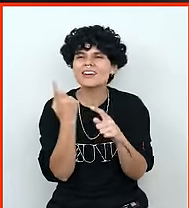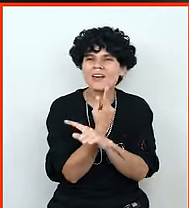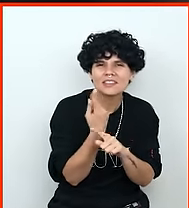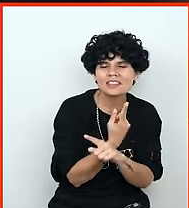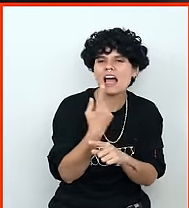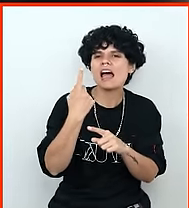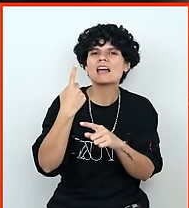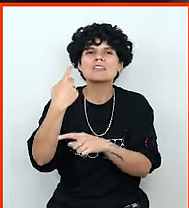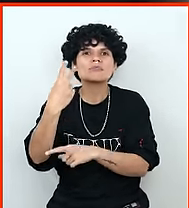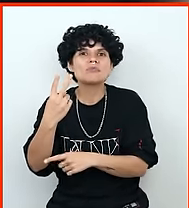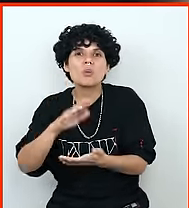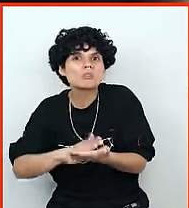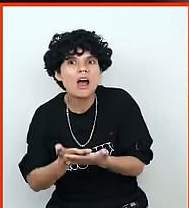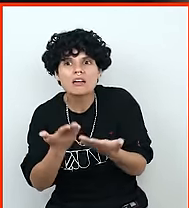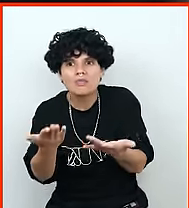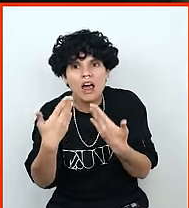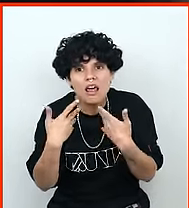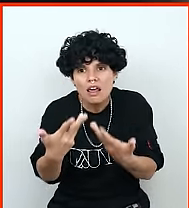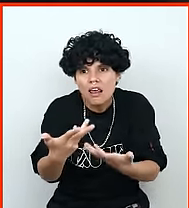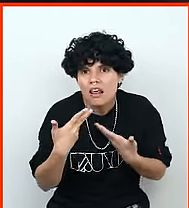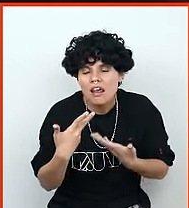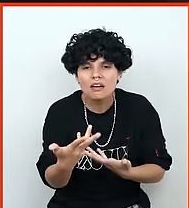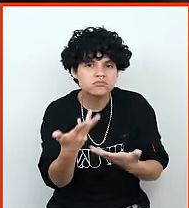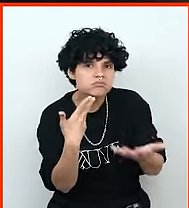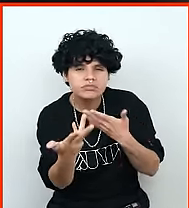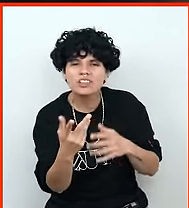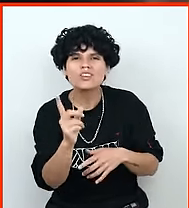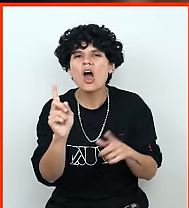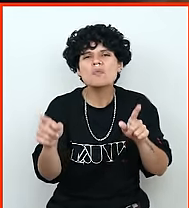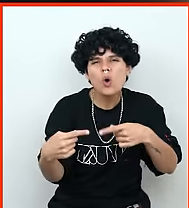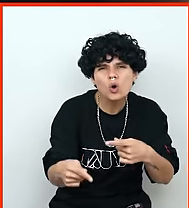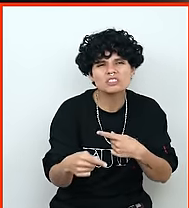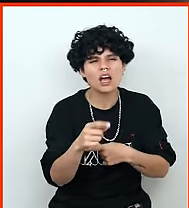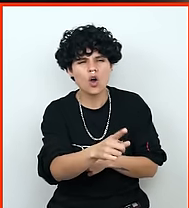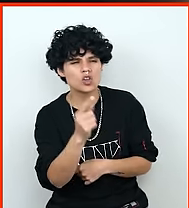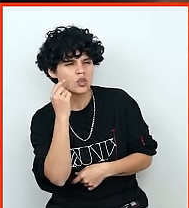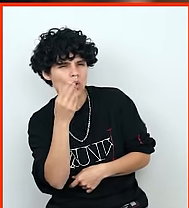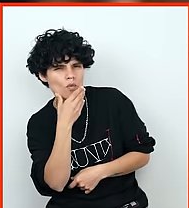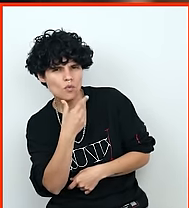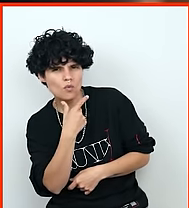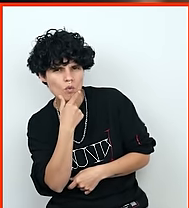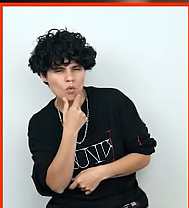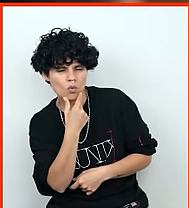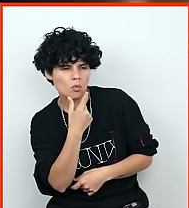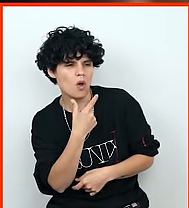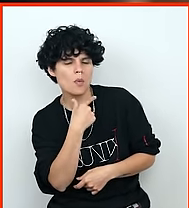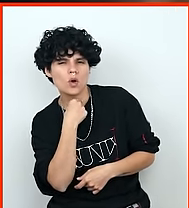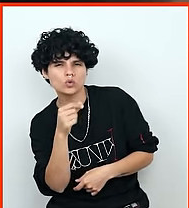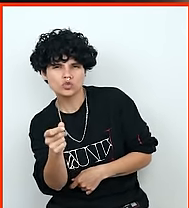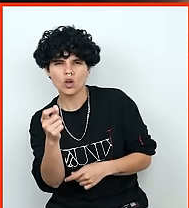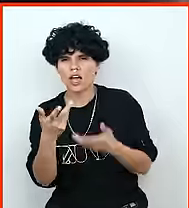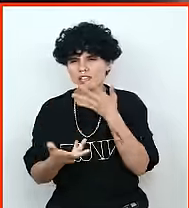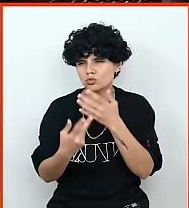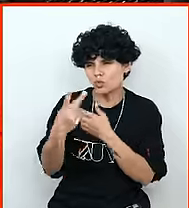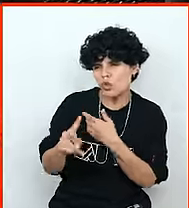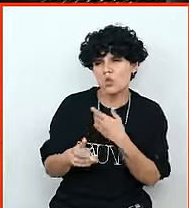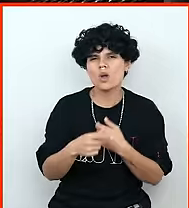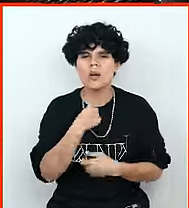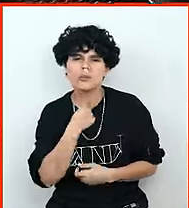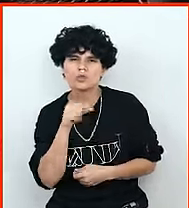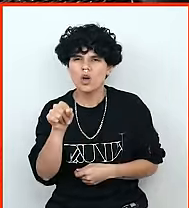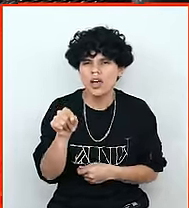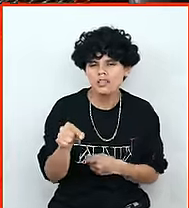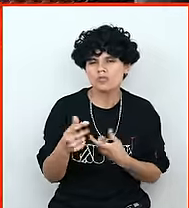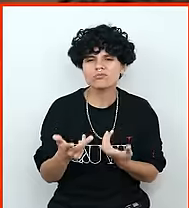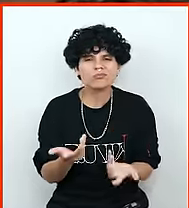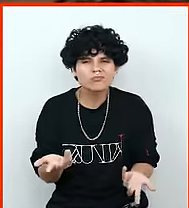conversar, cuéntame de tu vida, no sé, vemos cosas, nos nutrimos. No nos juntamos a hablar de música ni, oye, me gustó esta rima que hiciste, y me dicen, no es necesario, no pasa por